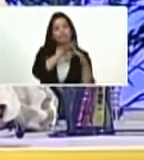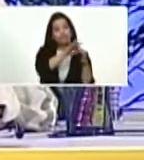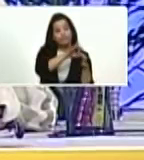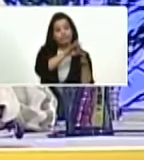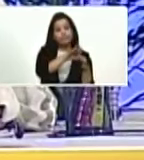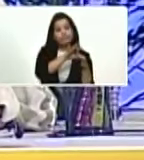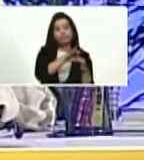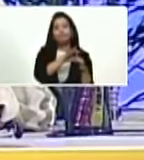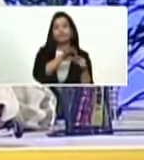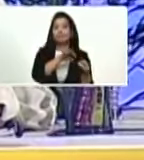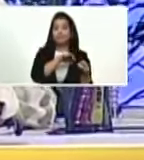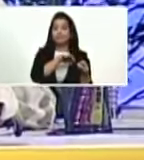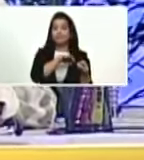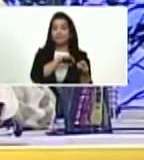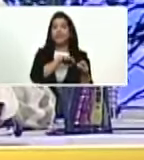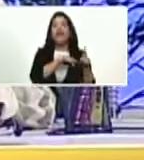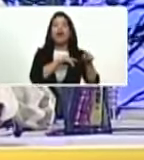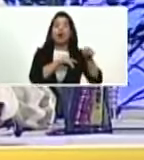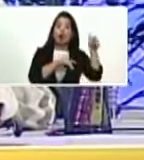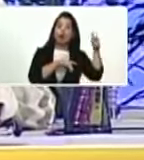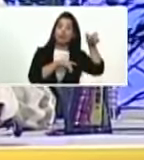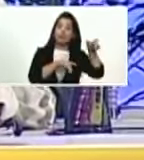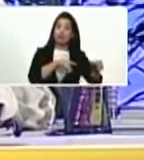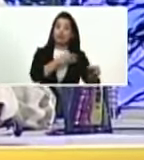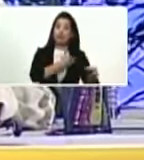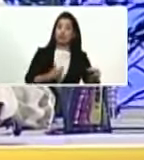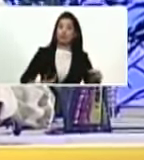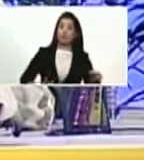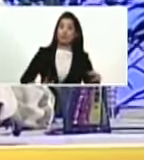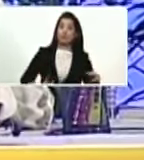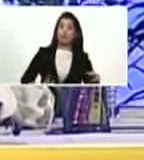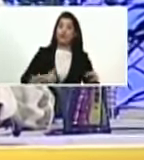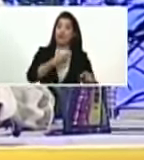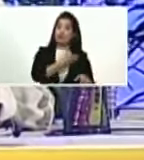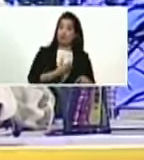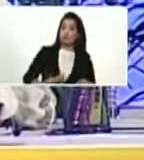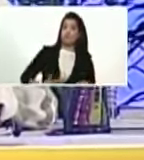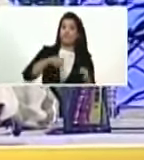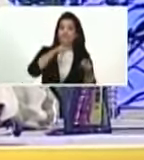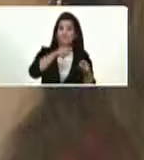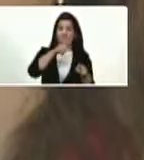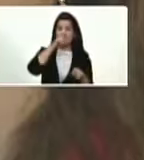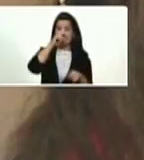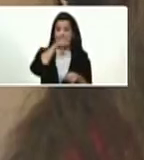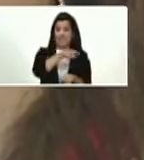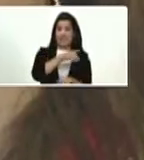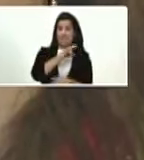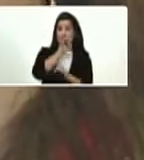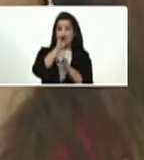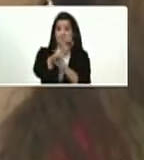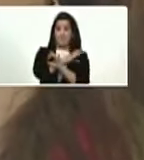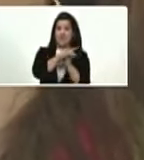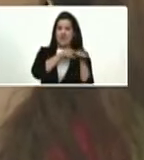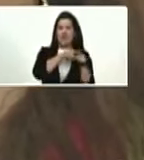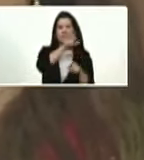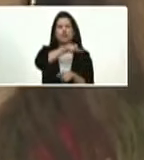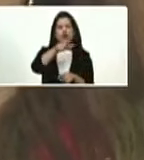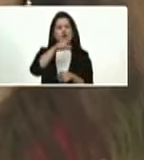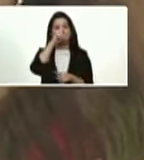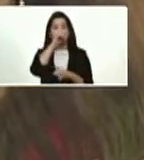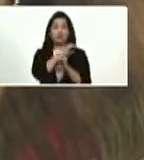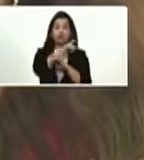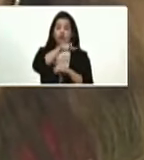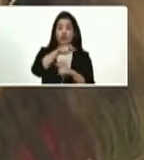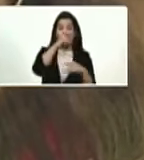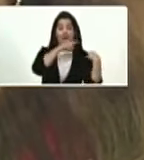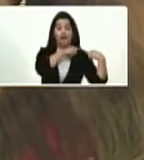metido la meritocracia, Adeco, burguesa, meritocrática, gente del petróleo,